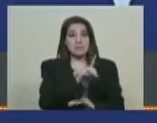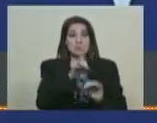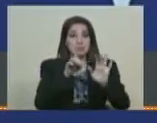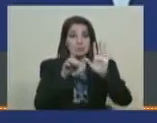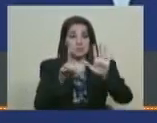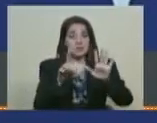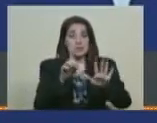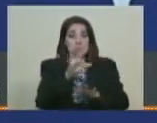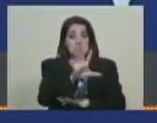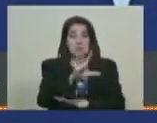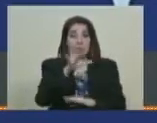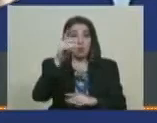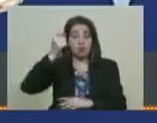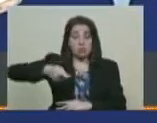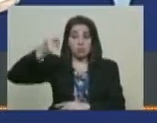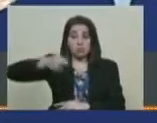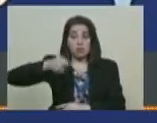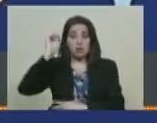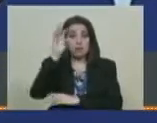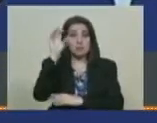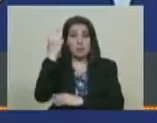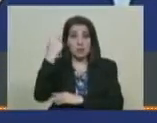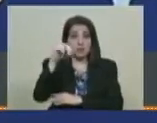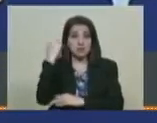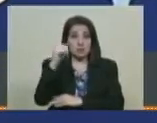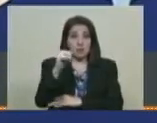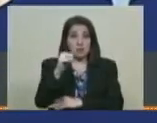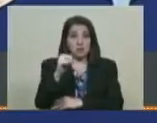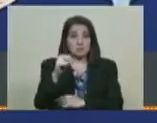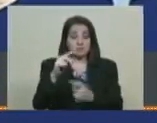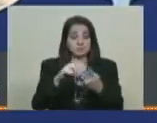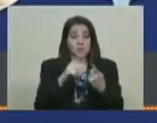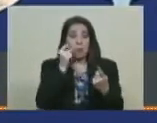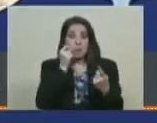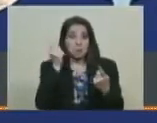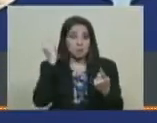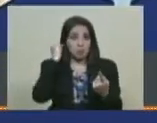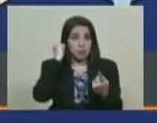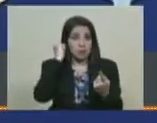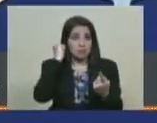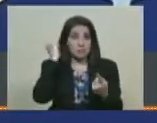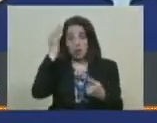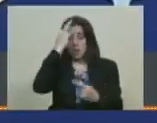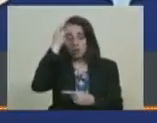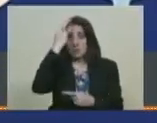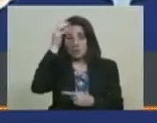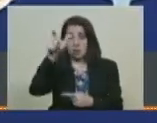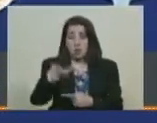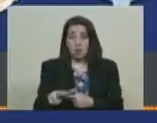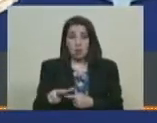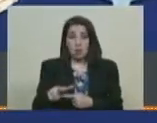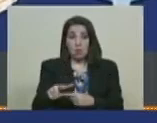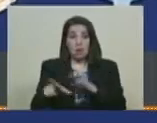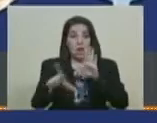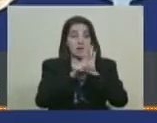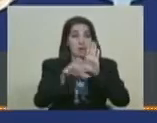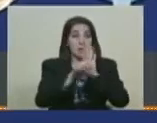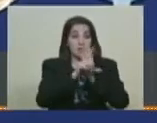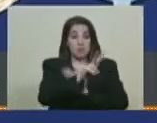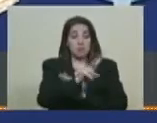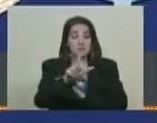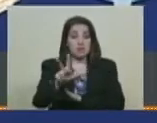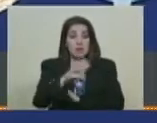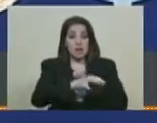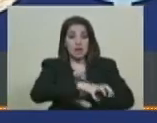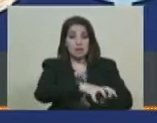165 diputados en la Asamblea Nacional, diputadas y diputadas de los consejos legislativos de los 23 estados y